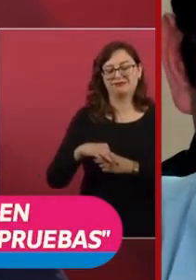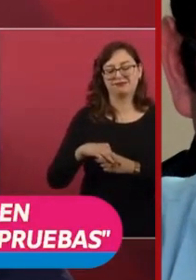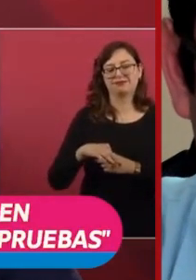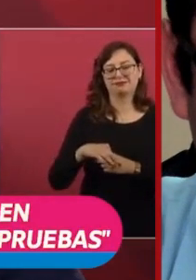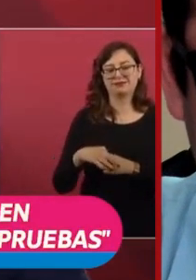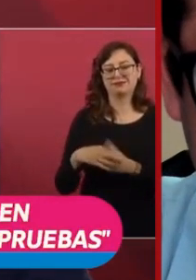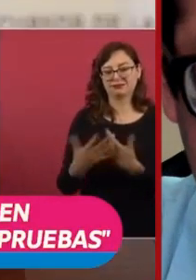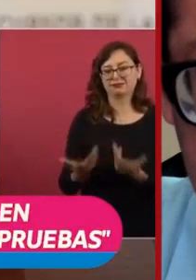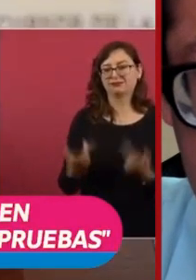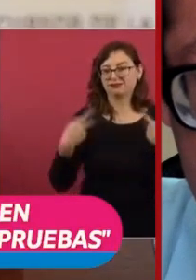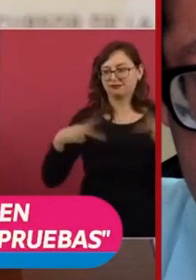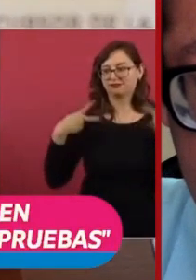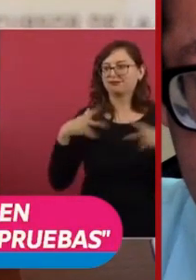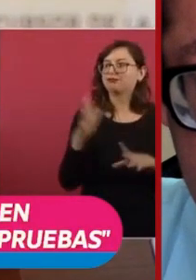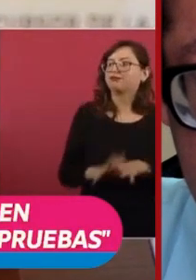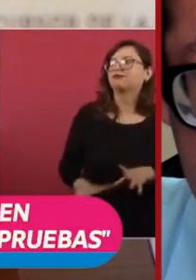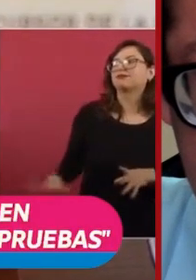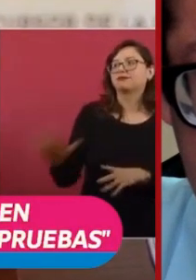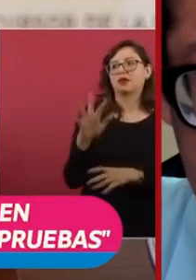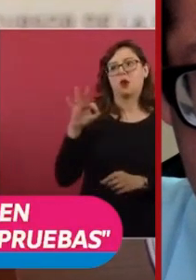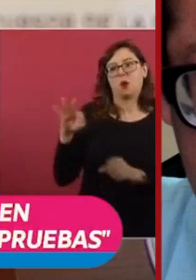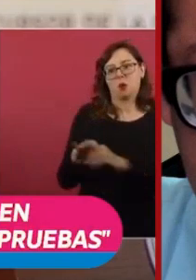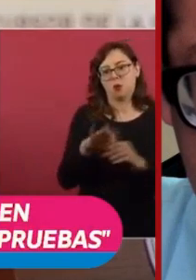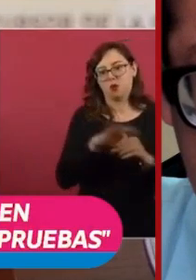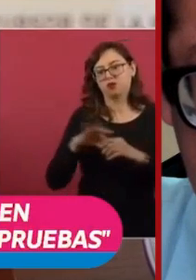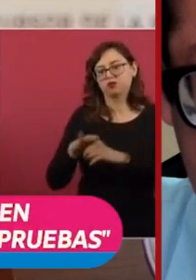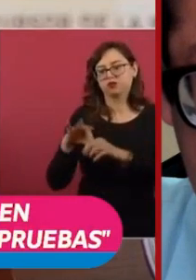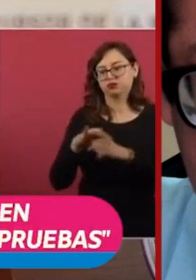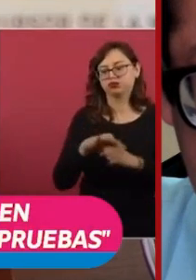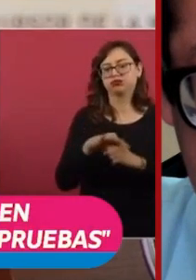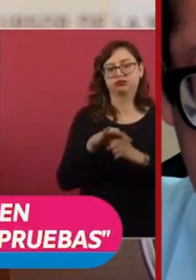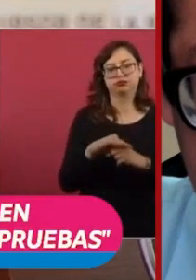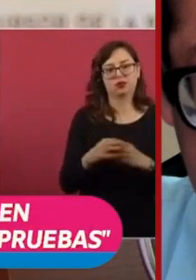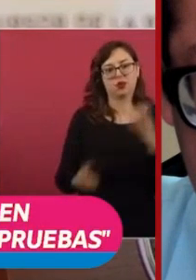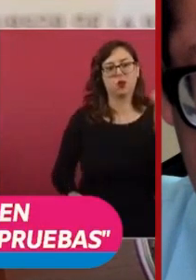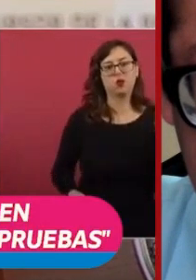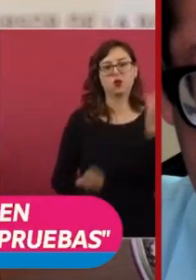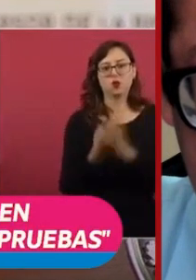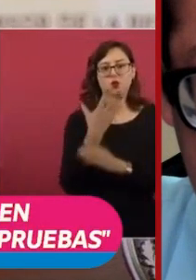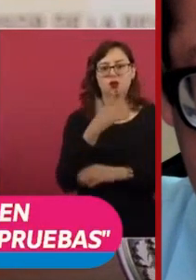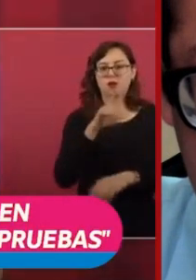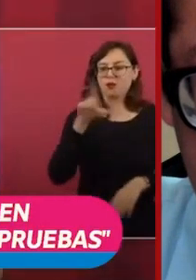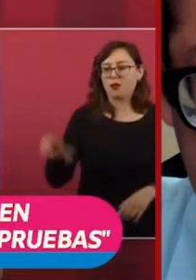y que la gente votó por el cambio,